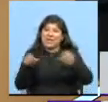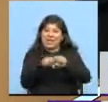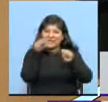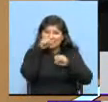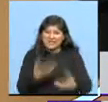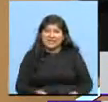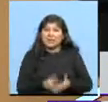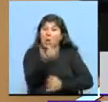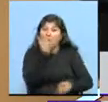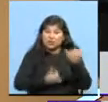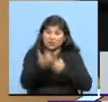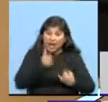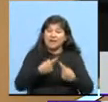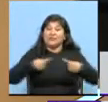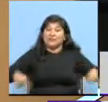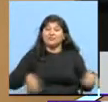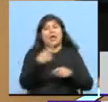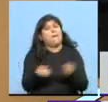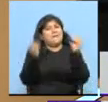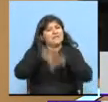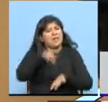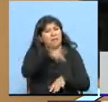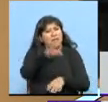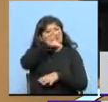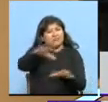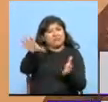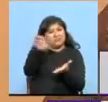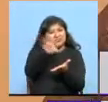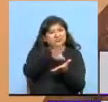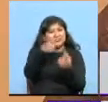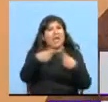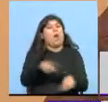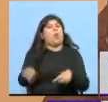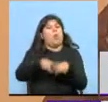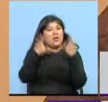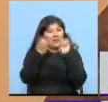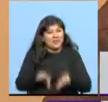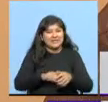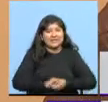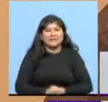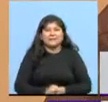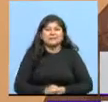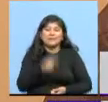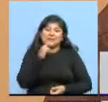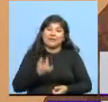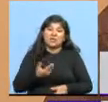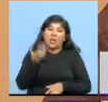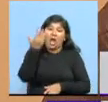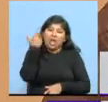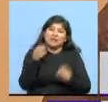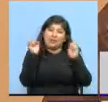cuándo haces este tipo de filmaciones? Y ya hace bastante. Cuando era pequeño grababa